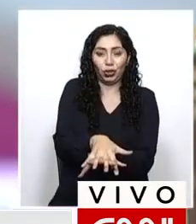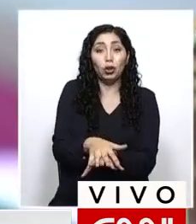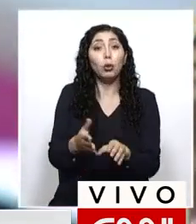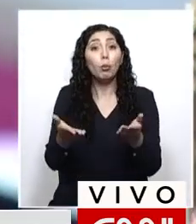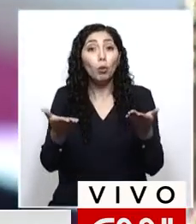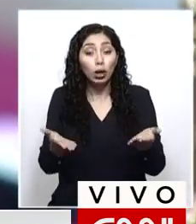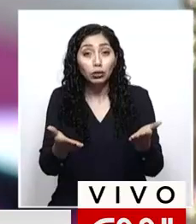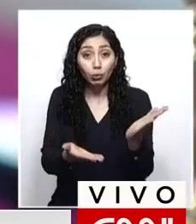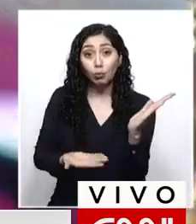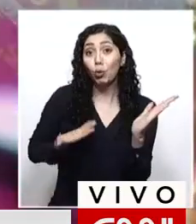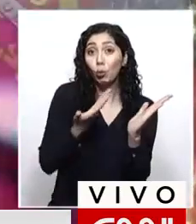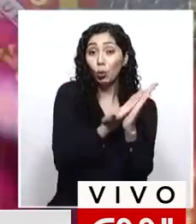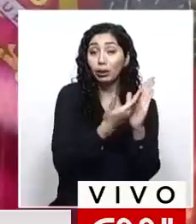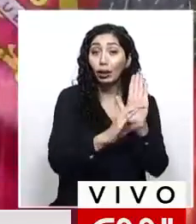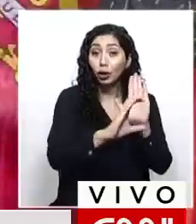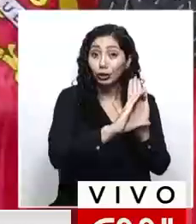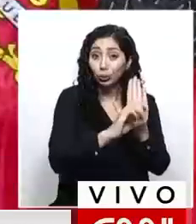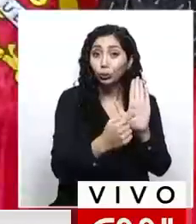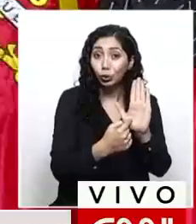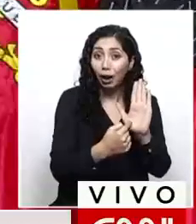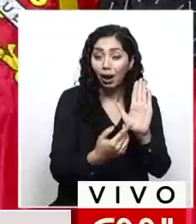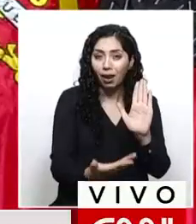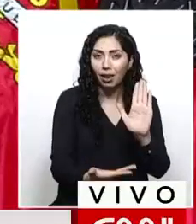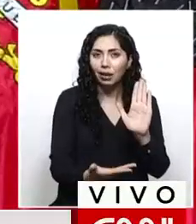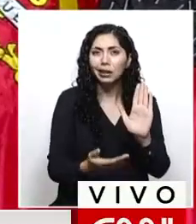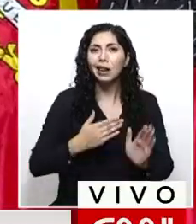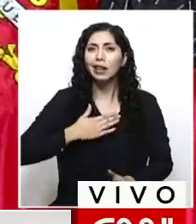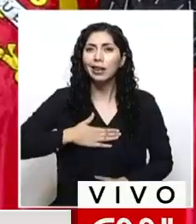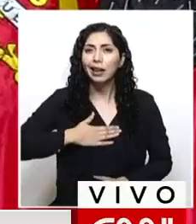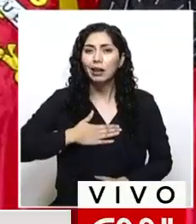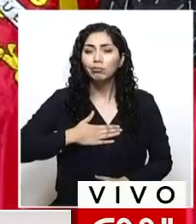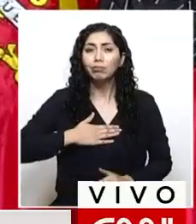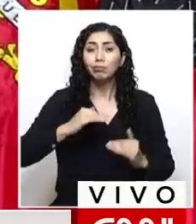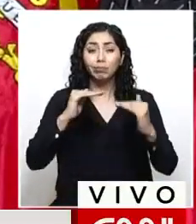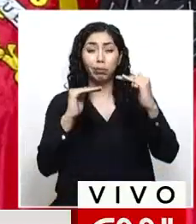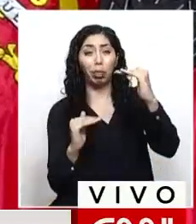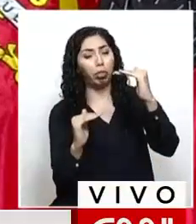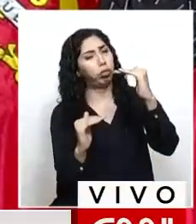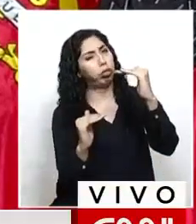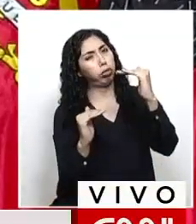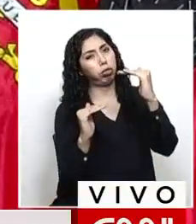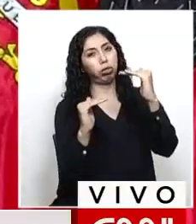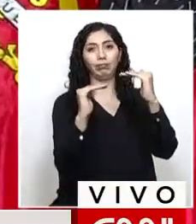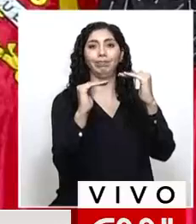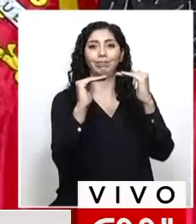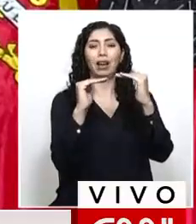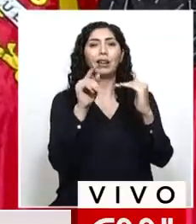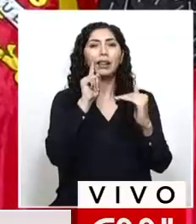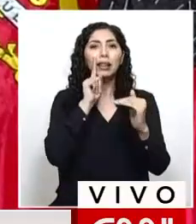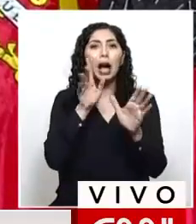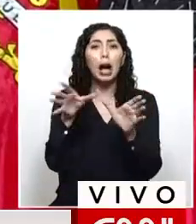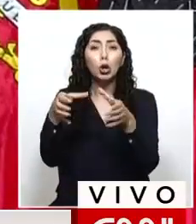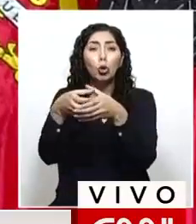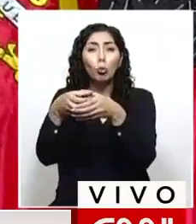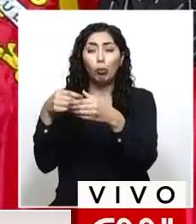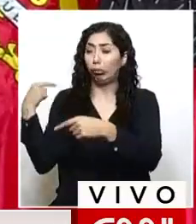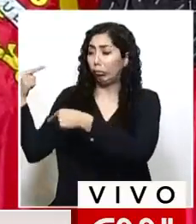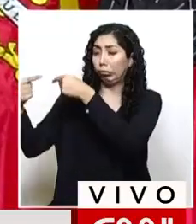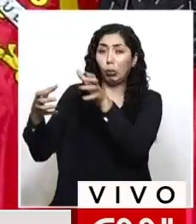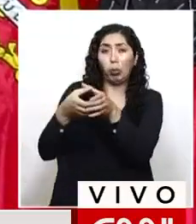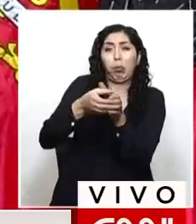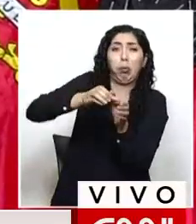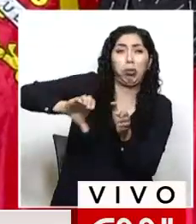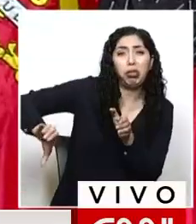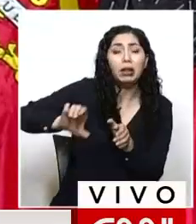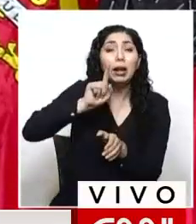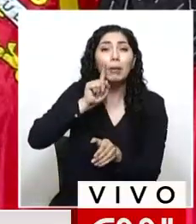propuesta constitucional busca reducir las desigualdades, en particular a grupos históricamente excluidos, las personas